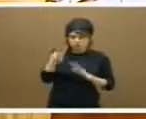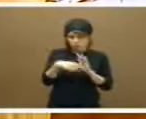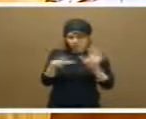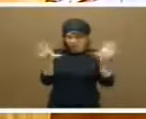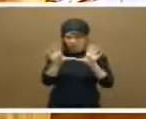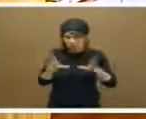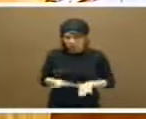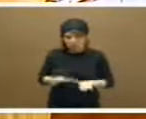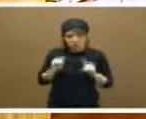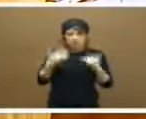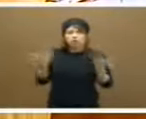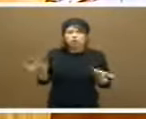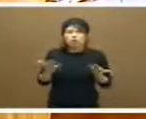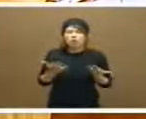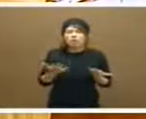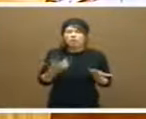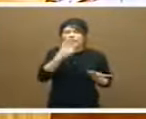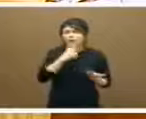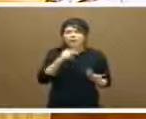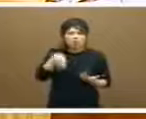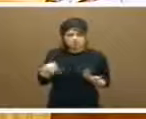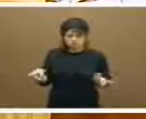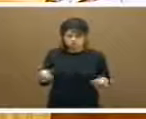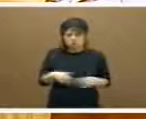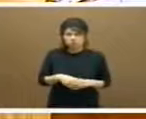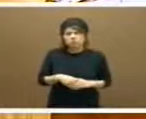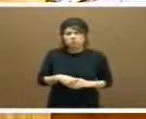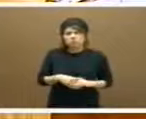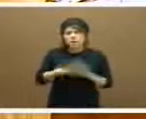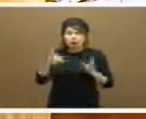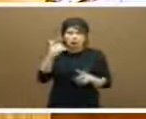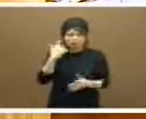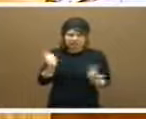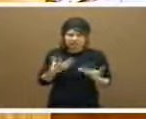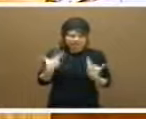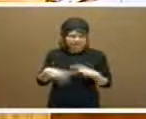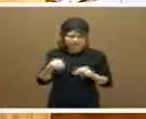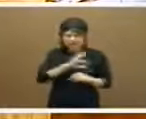2010, lo cual no es fácil hacerlo. Pero mire, para